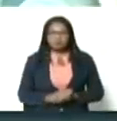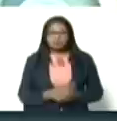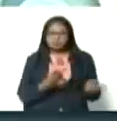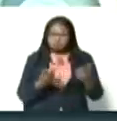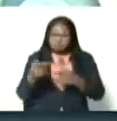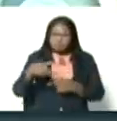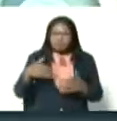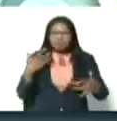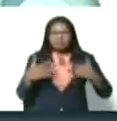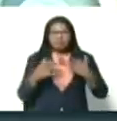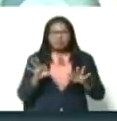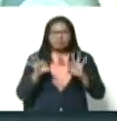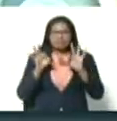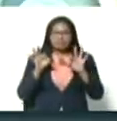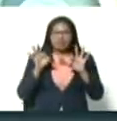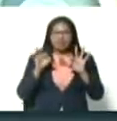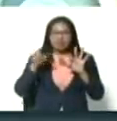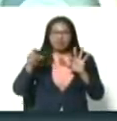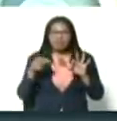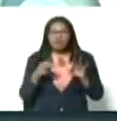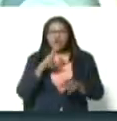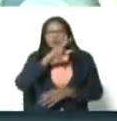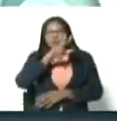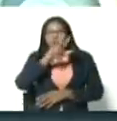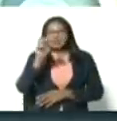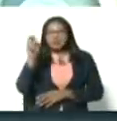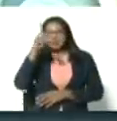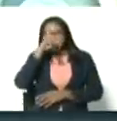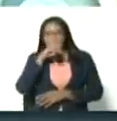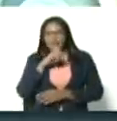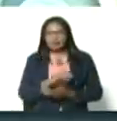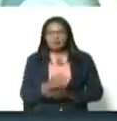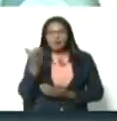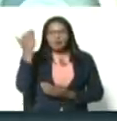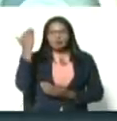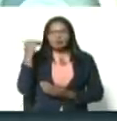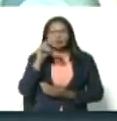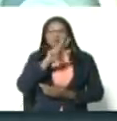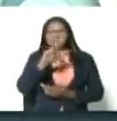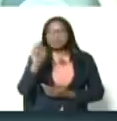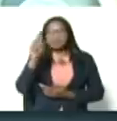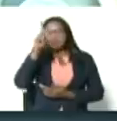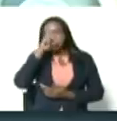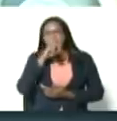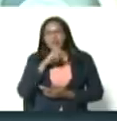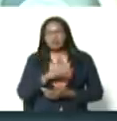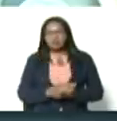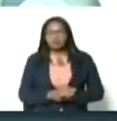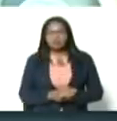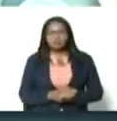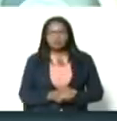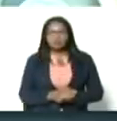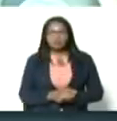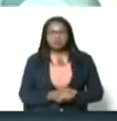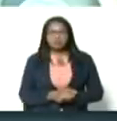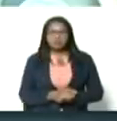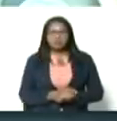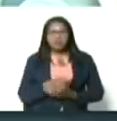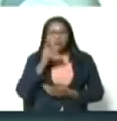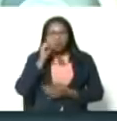a este acto especial de los 30 años, hace 30 años. Ramonet,